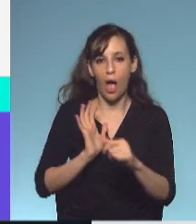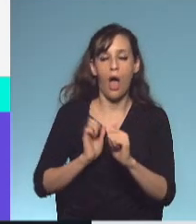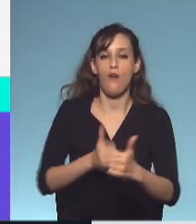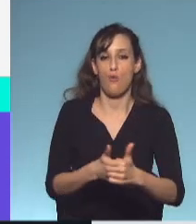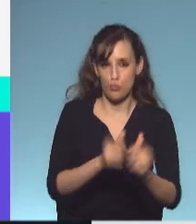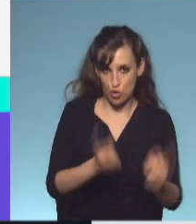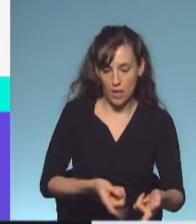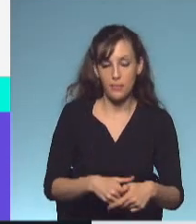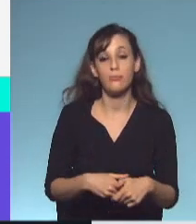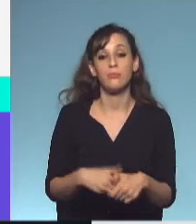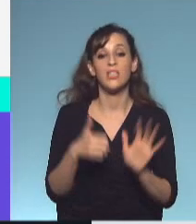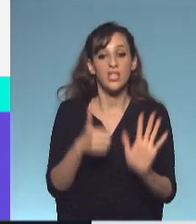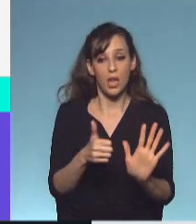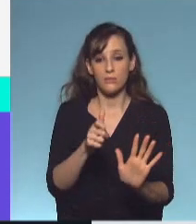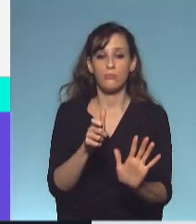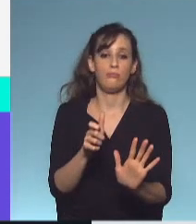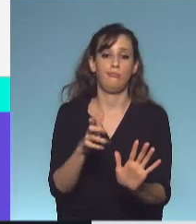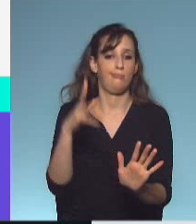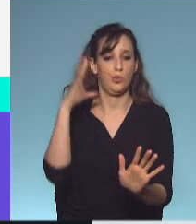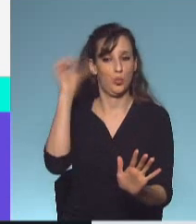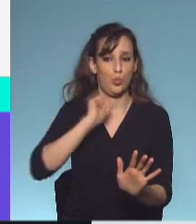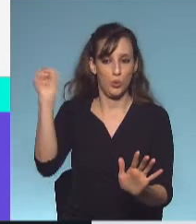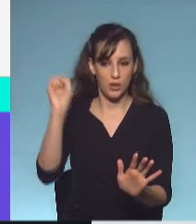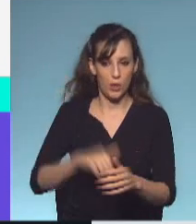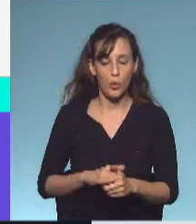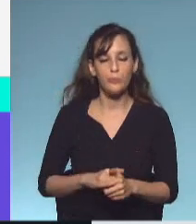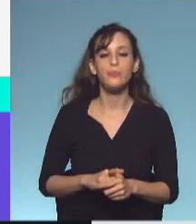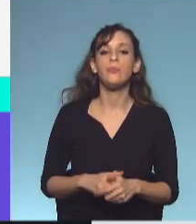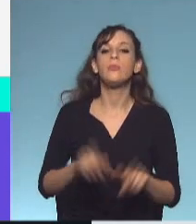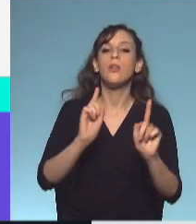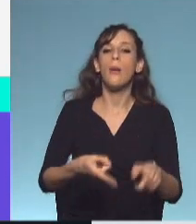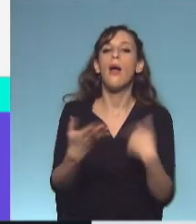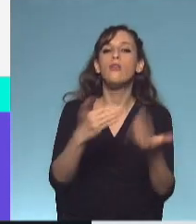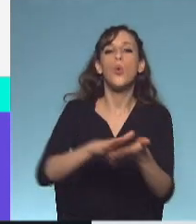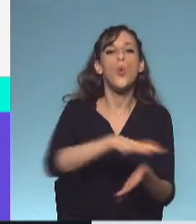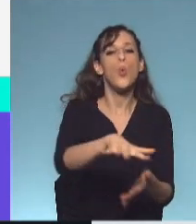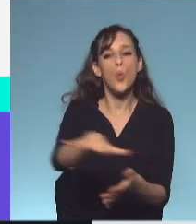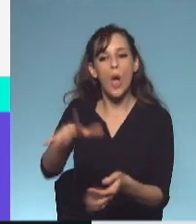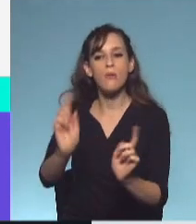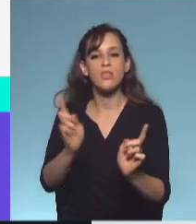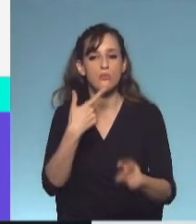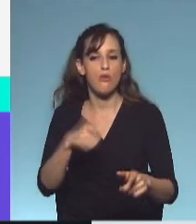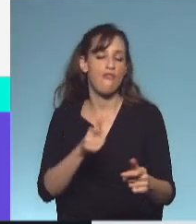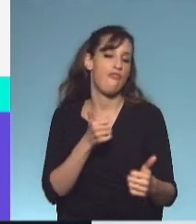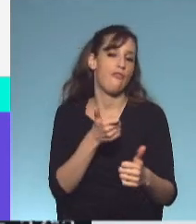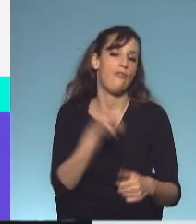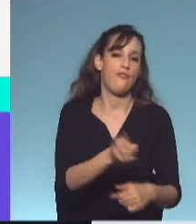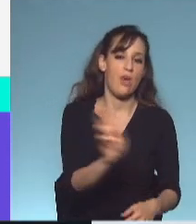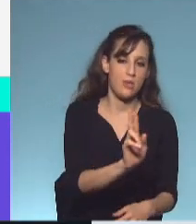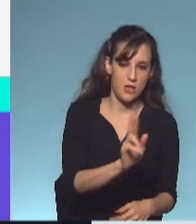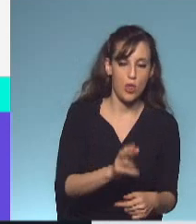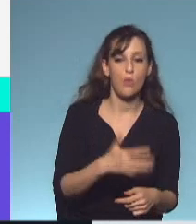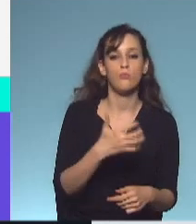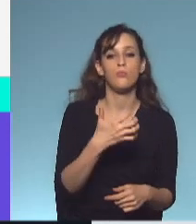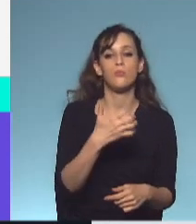suicidios femicidas el informe habla también en los lugares que se cometen los femicidios 71 por ciento en la vivienda de la víctima